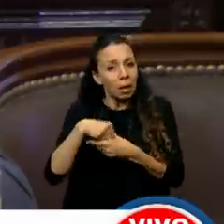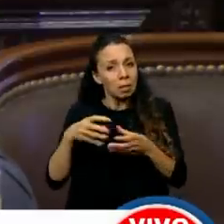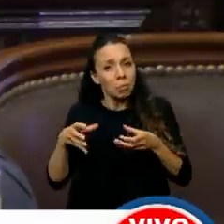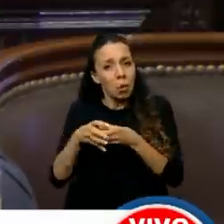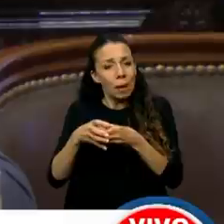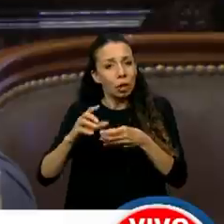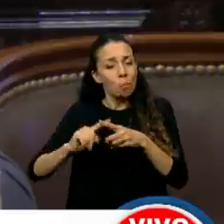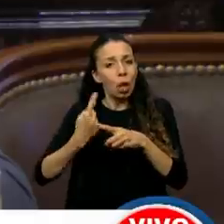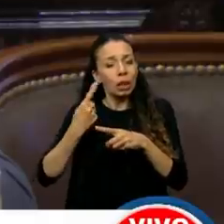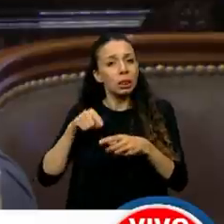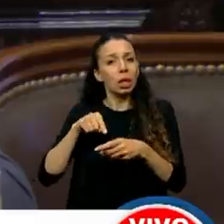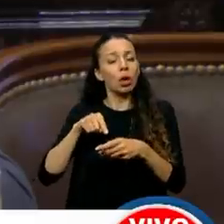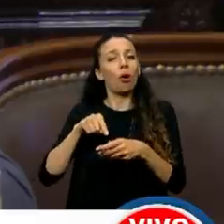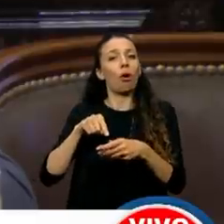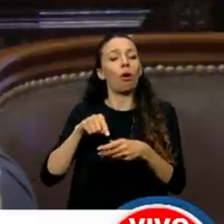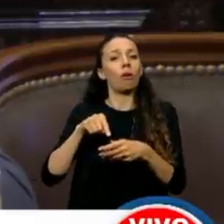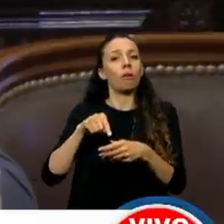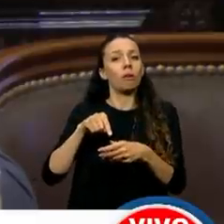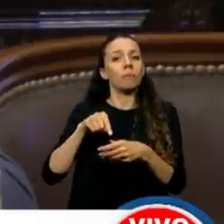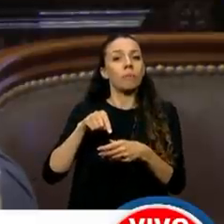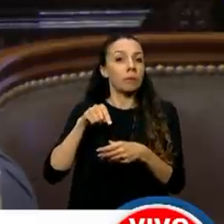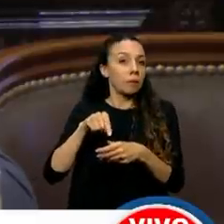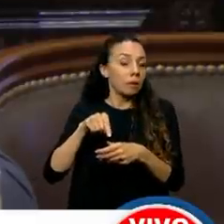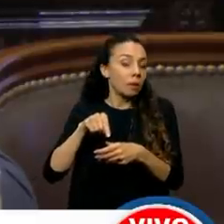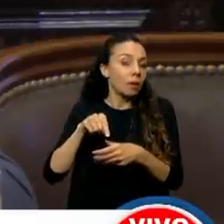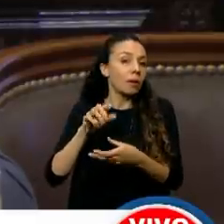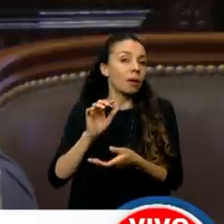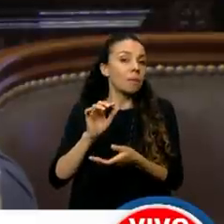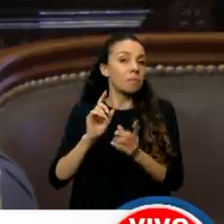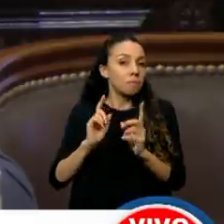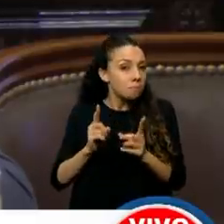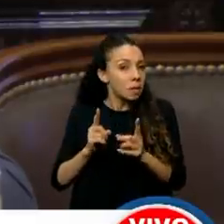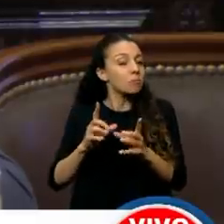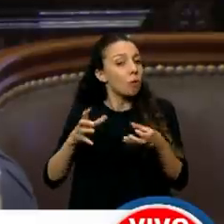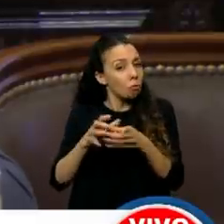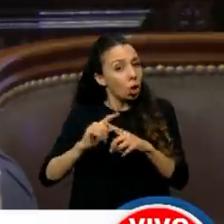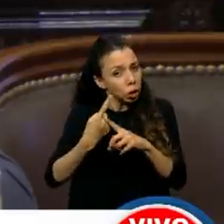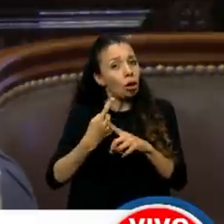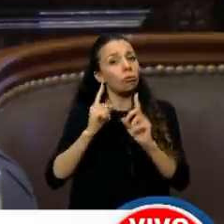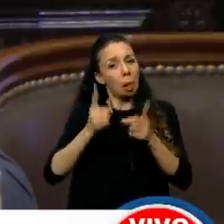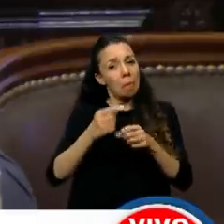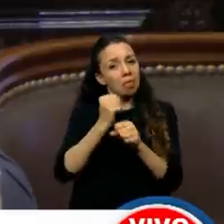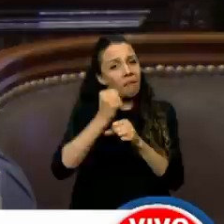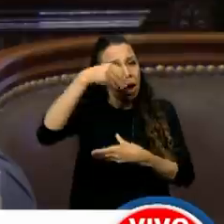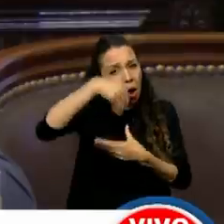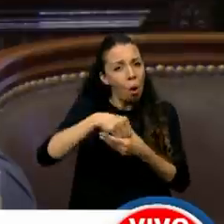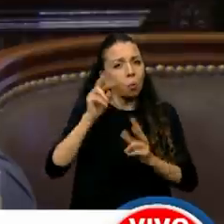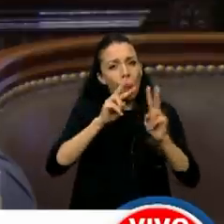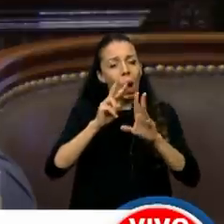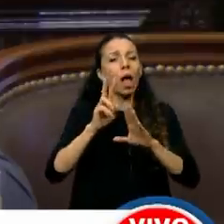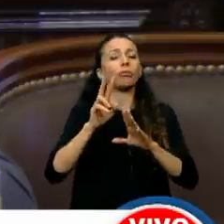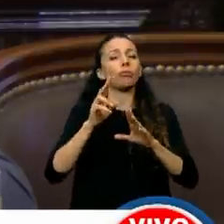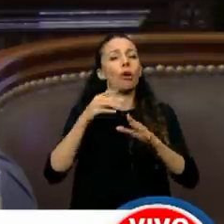llevó adelante los destinos de nuestra nación cuando hablan de revanchismo